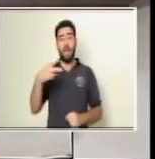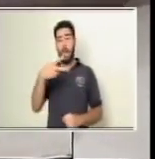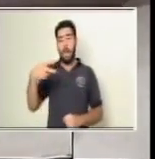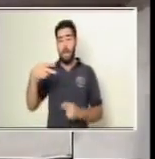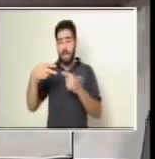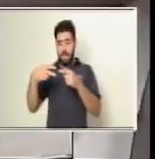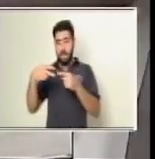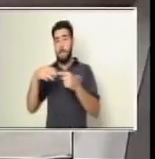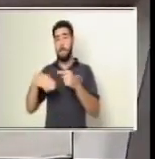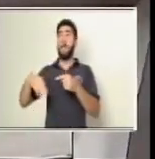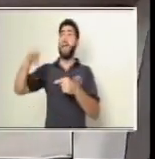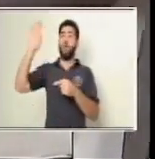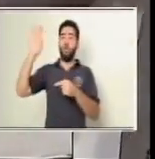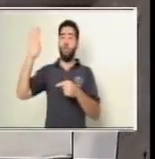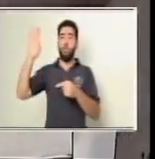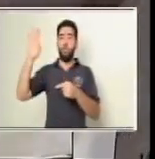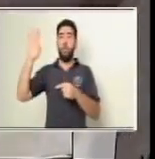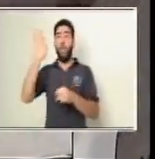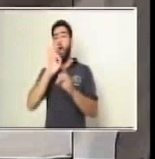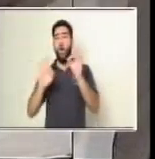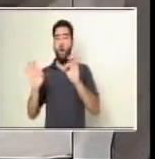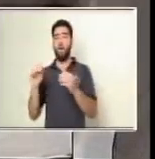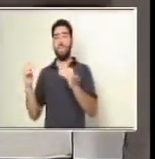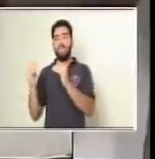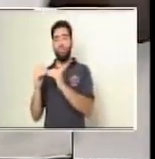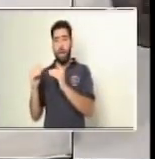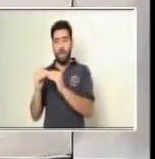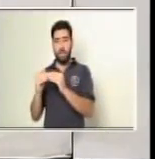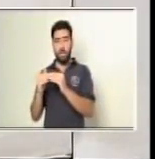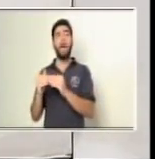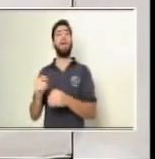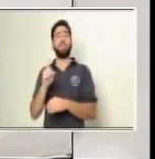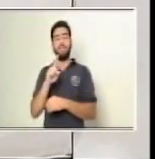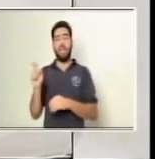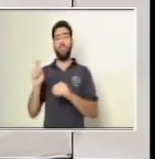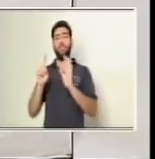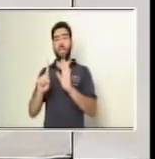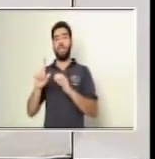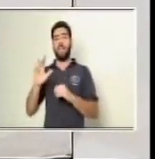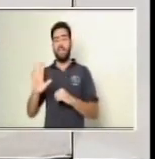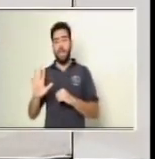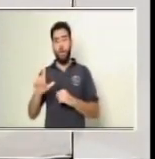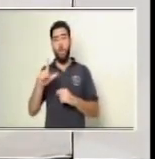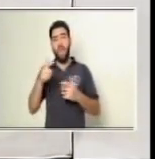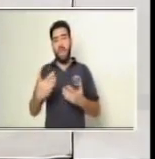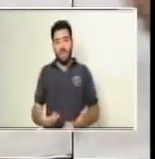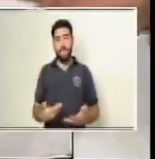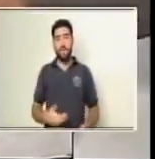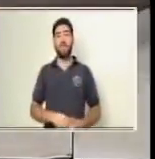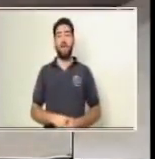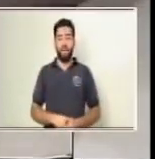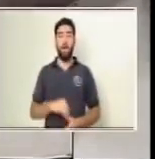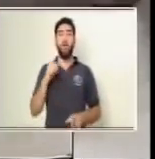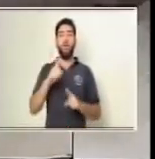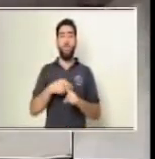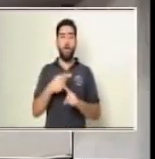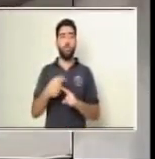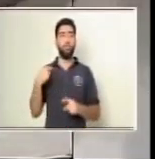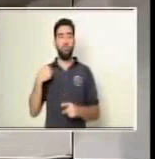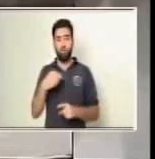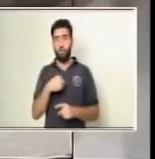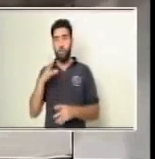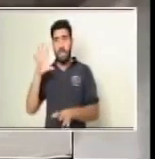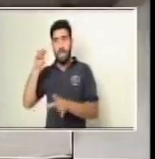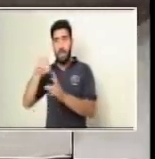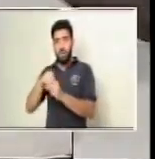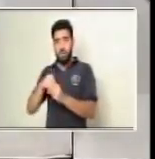mayor o igual a 165 libras. Pero al incluirnos el igual,